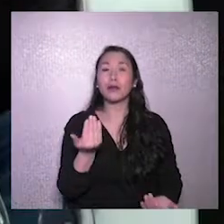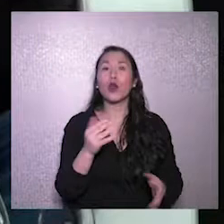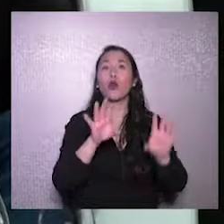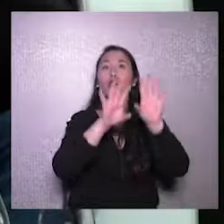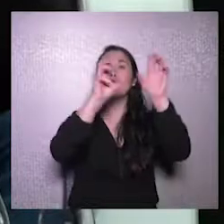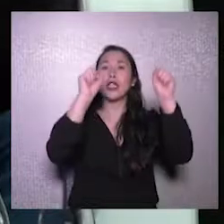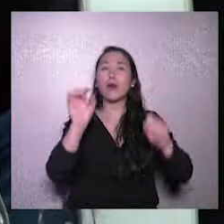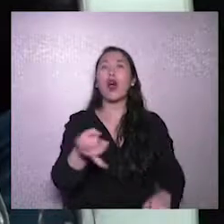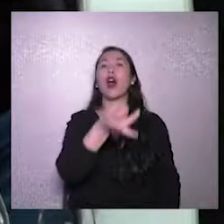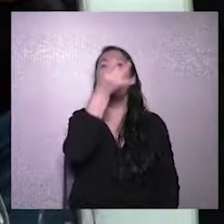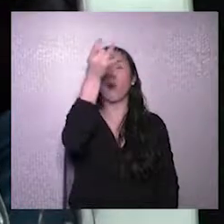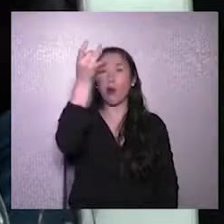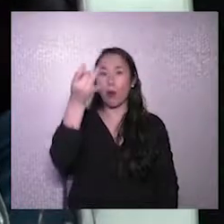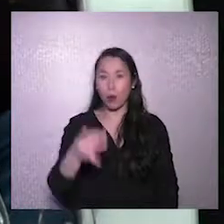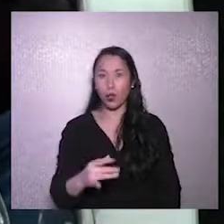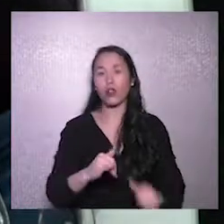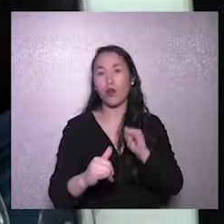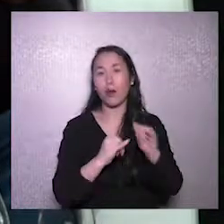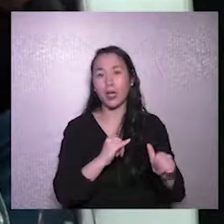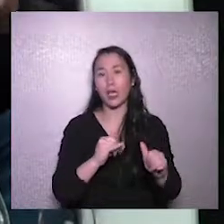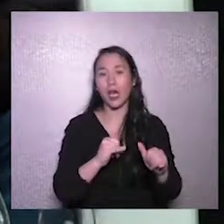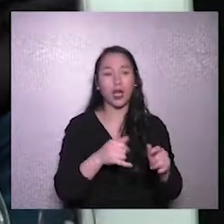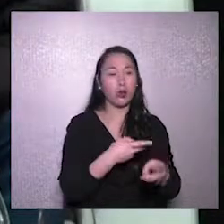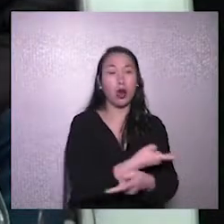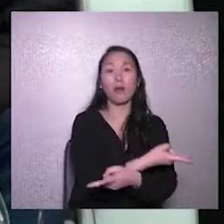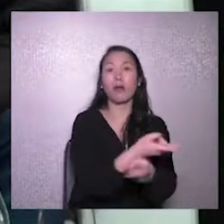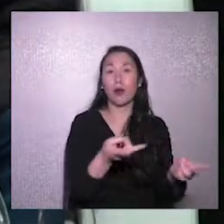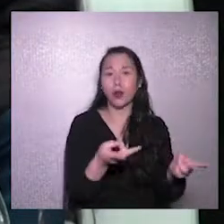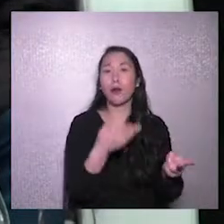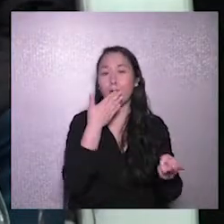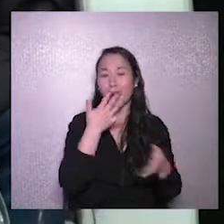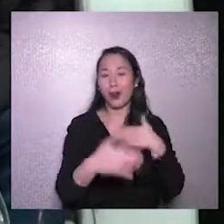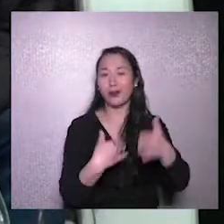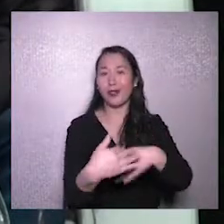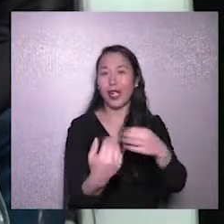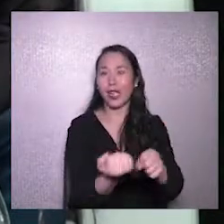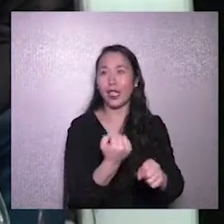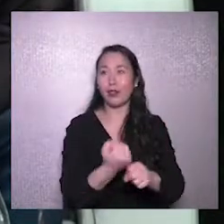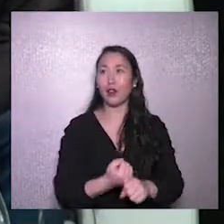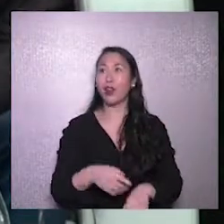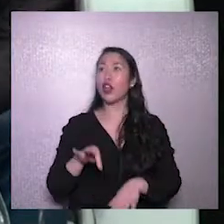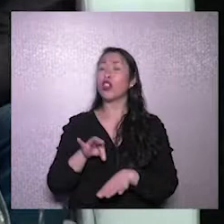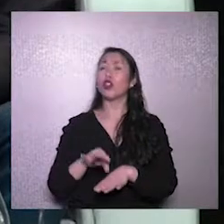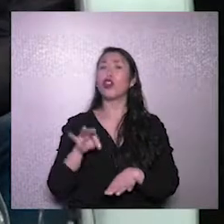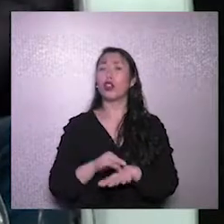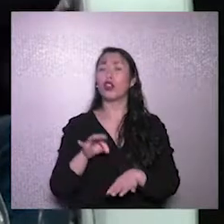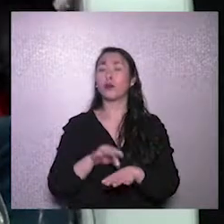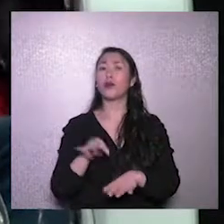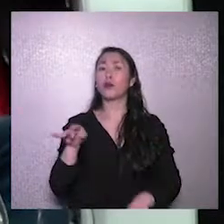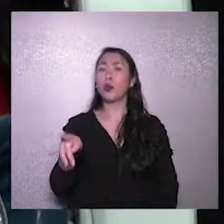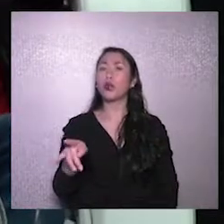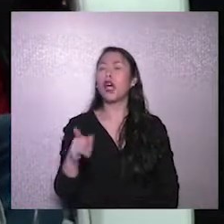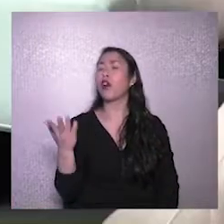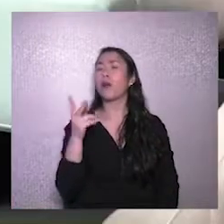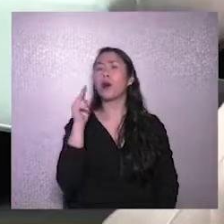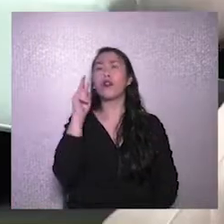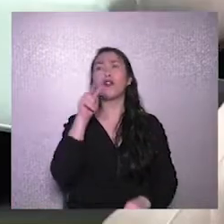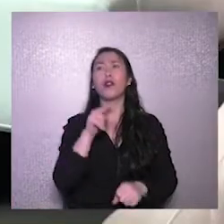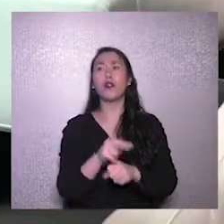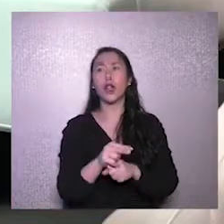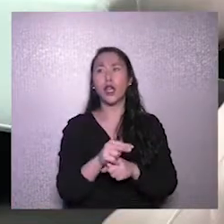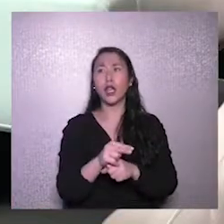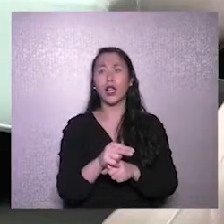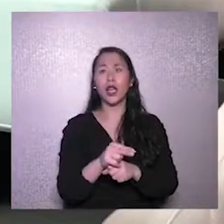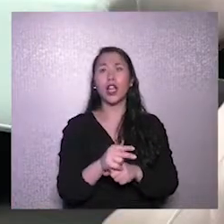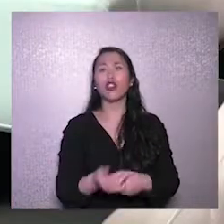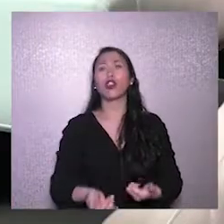único, informático del sector público, cosa de mejorar la gestión del mismo. Doctor Ipiensa, ¿cómo ve usted estos desafíos que se han planteado